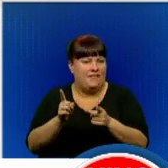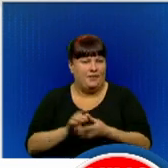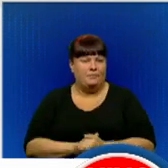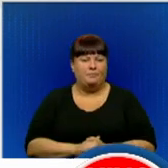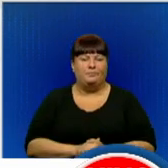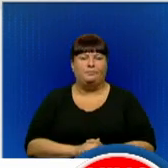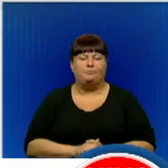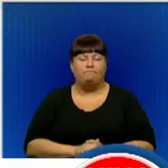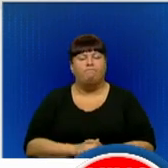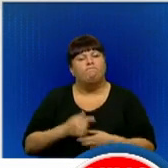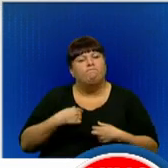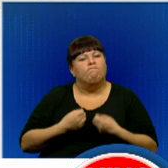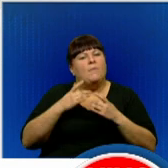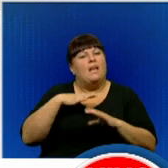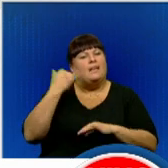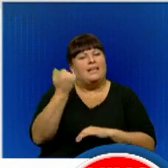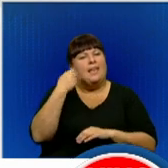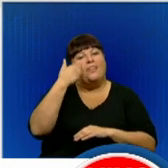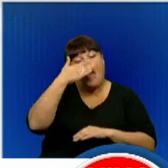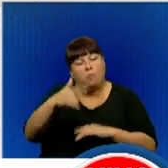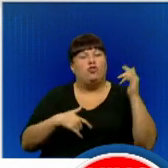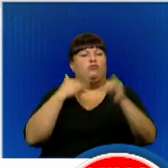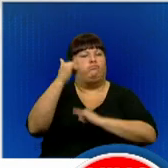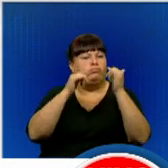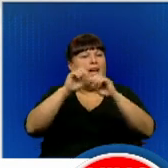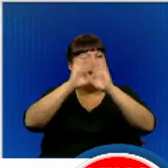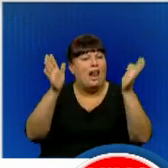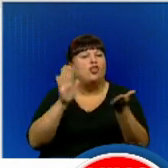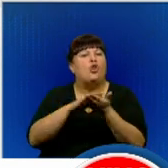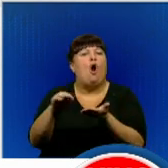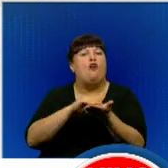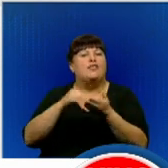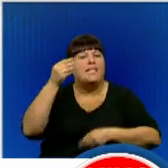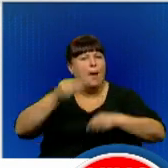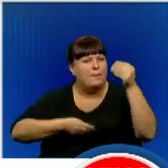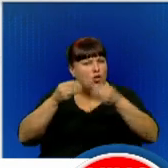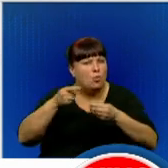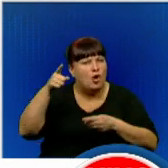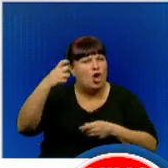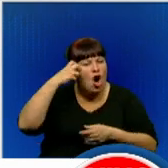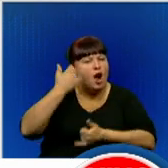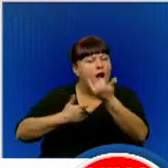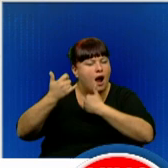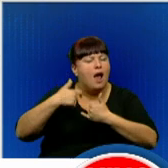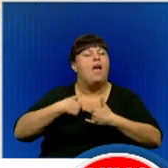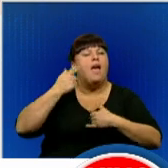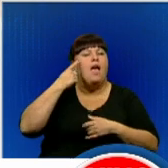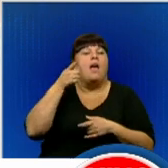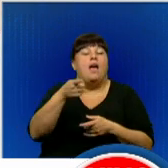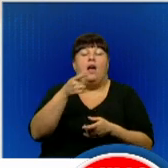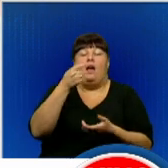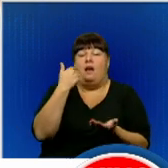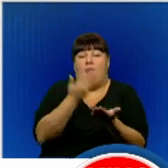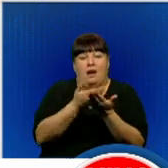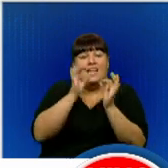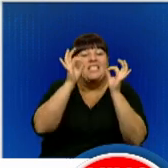me motivo una aclaración posterior de la oficina de presupuesto del congreso que llevó a